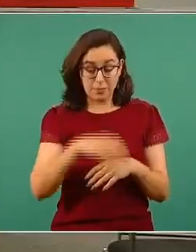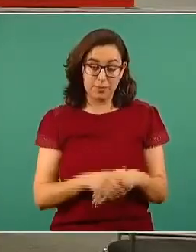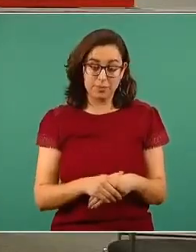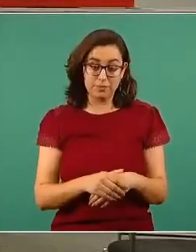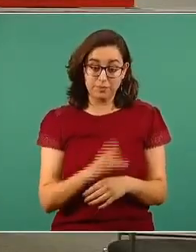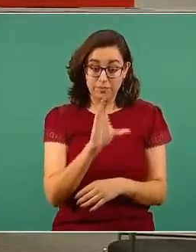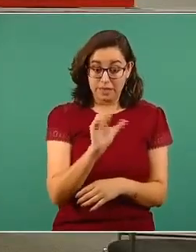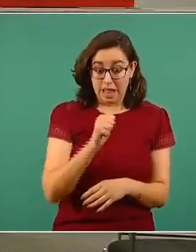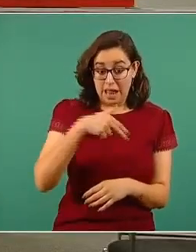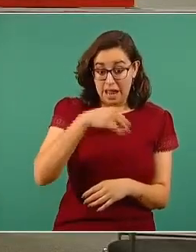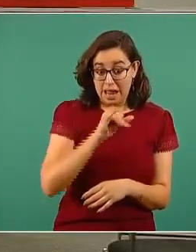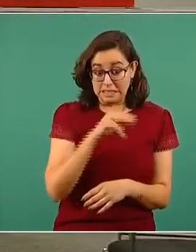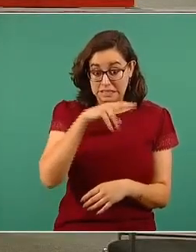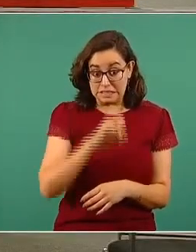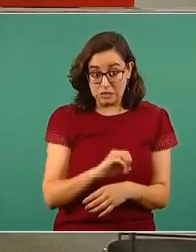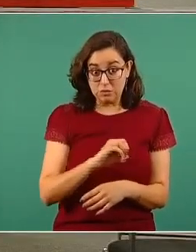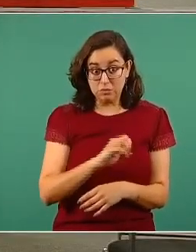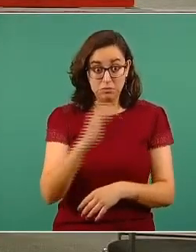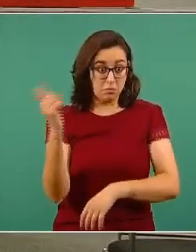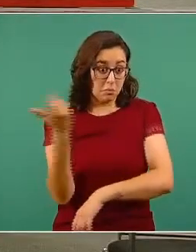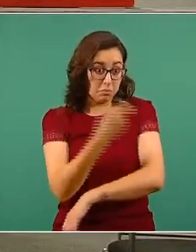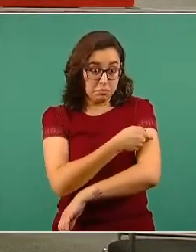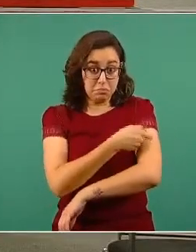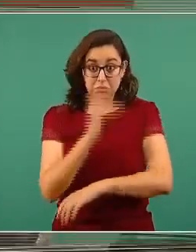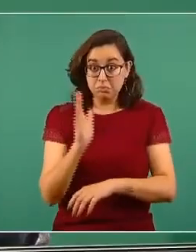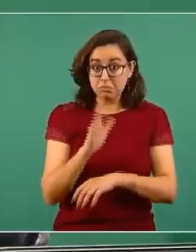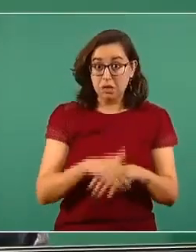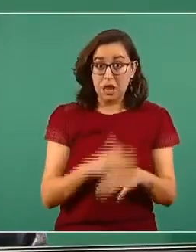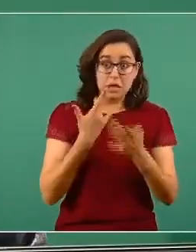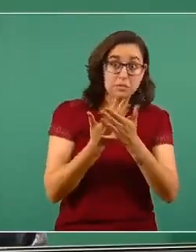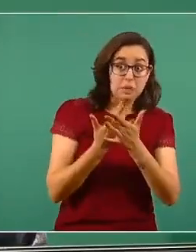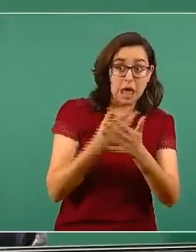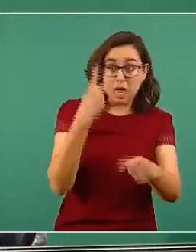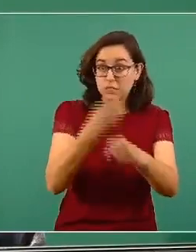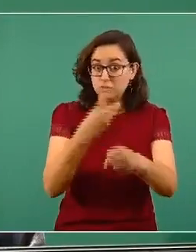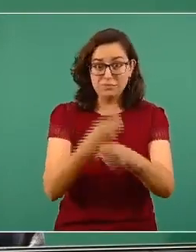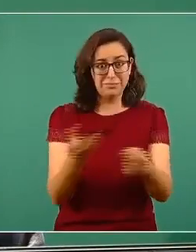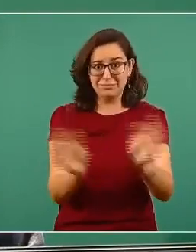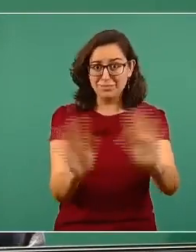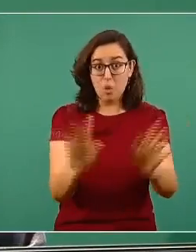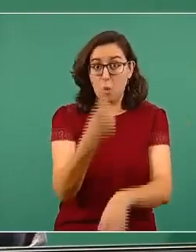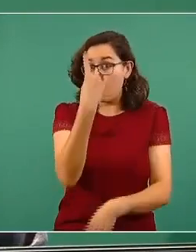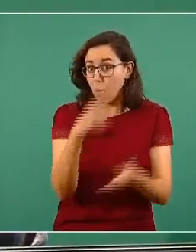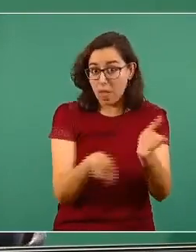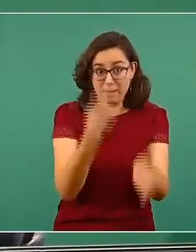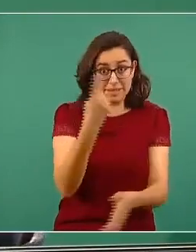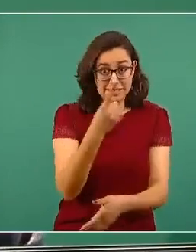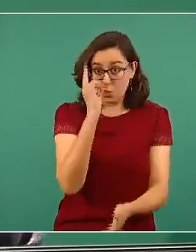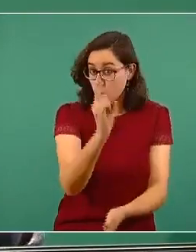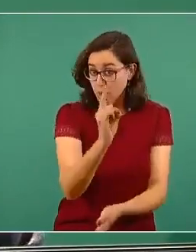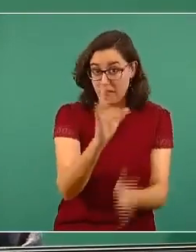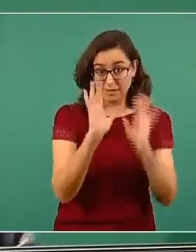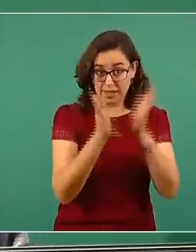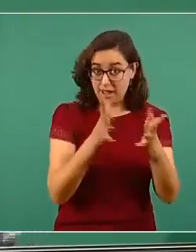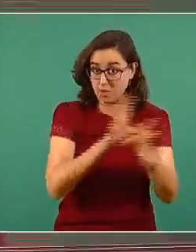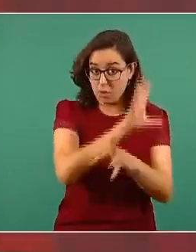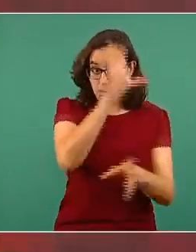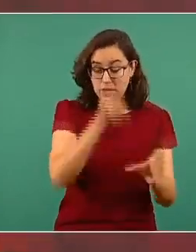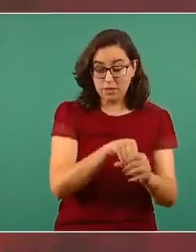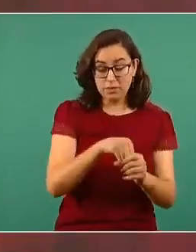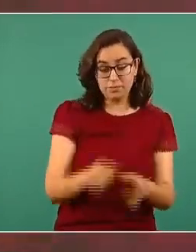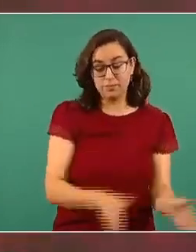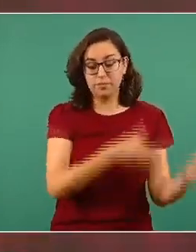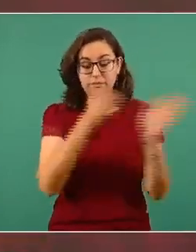vacuna CanSino, no necesita esperar, ya está completamente protegida. Si le pusieron la vacuna Pfizer,